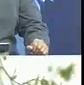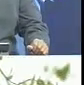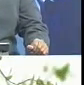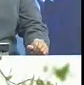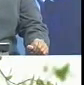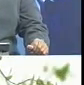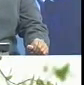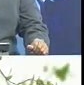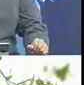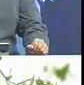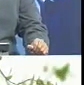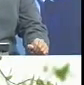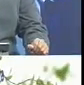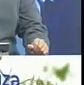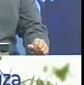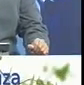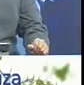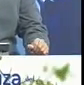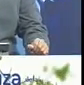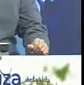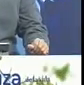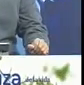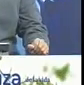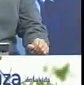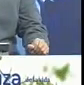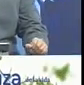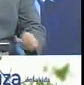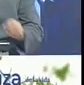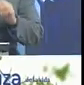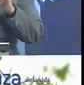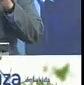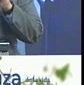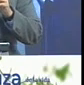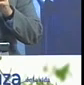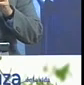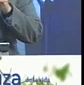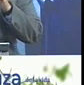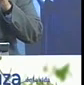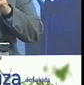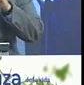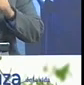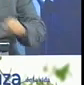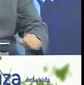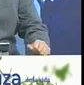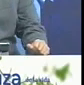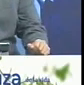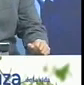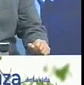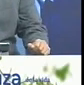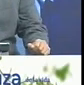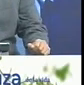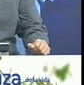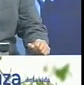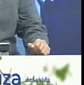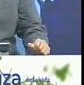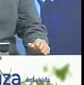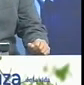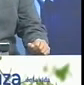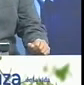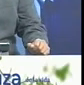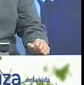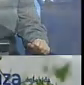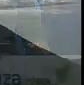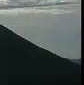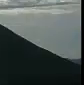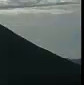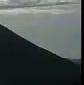Ya probaste el nuevo jabón Benza, descubre el lado Benza de la vida, con frescura extrema y protección total. Ahora a contarles